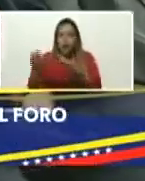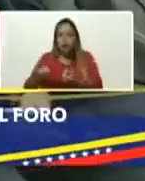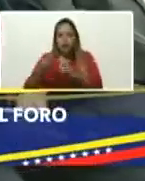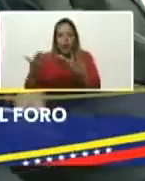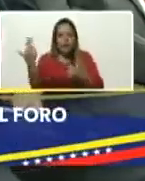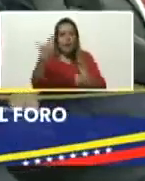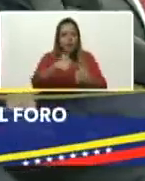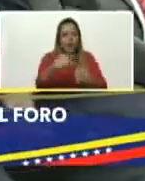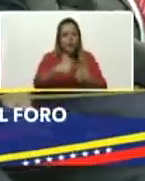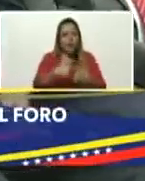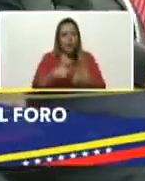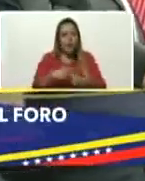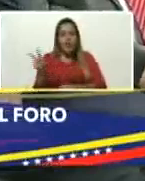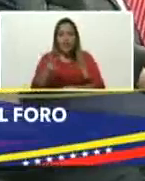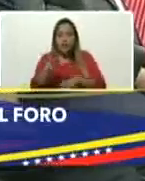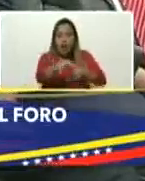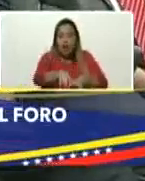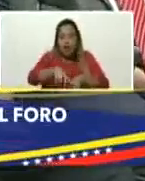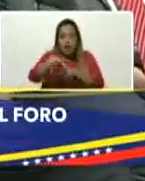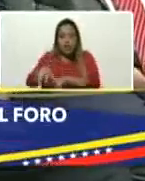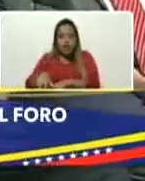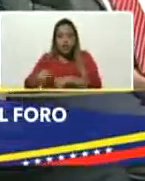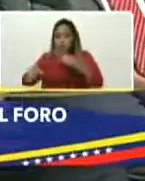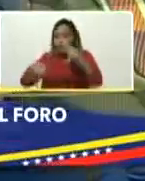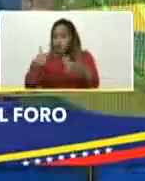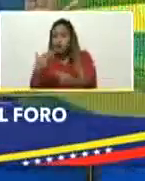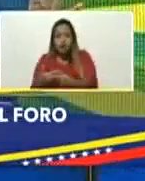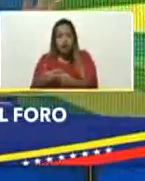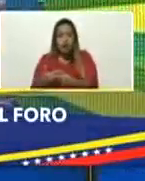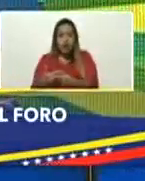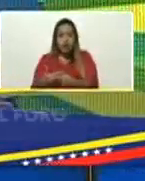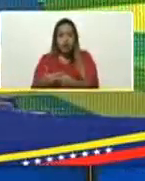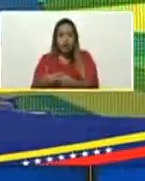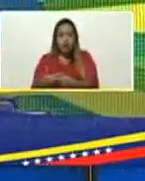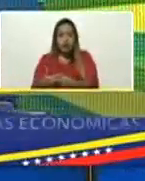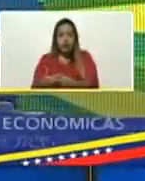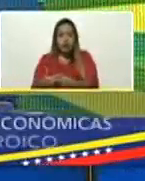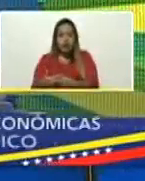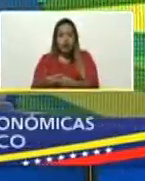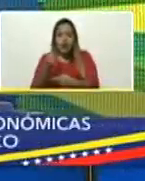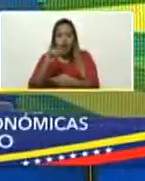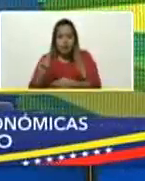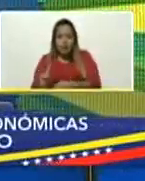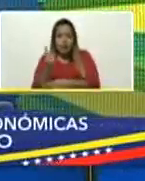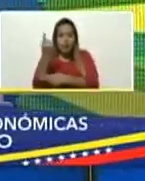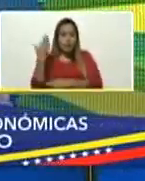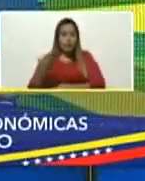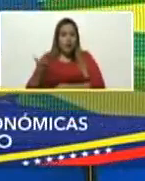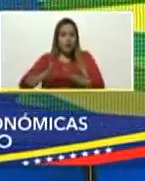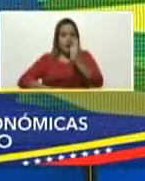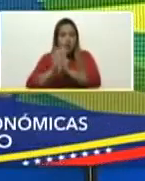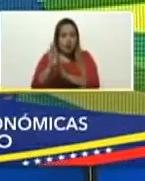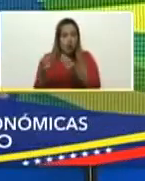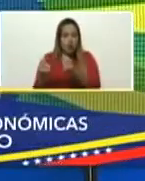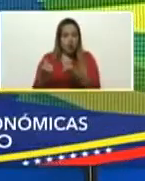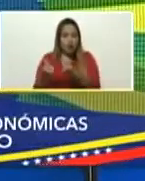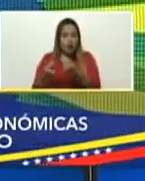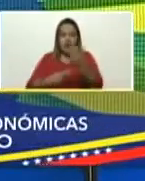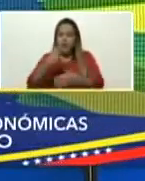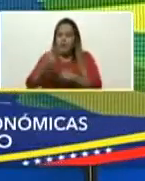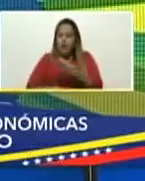La Venezuela agrícola, la Venezuela industrial jamás estuvo en el primer plano del desarrollo económico, de los